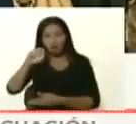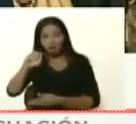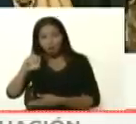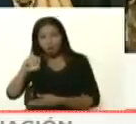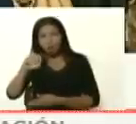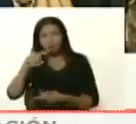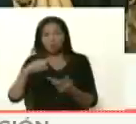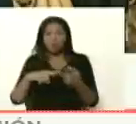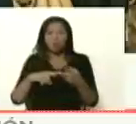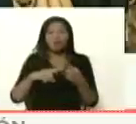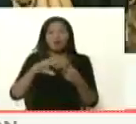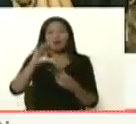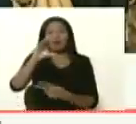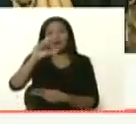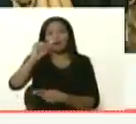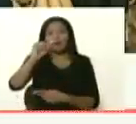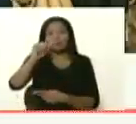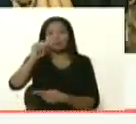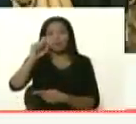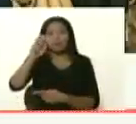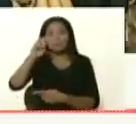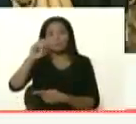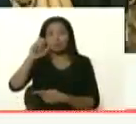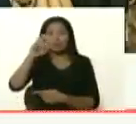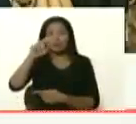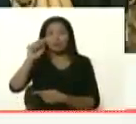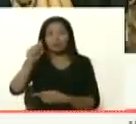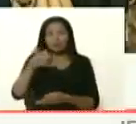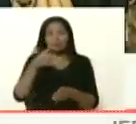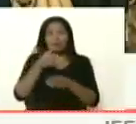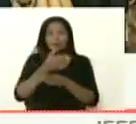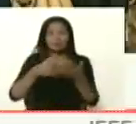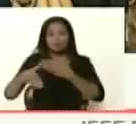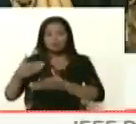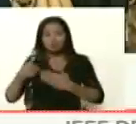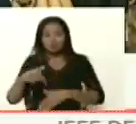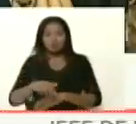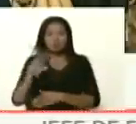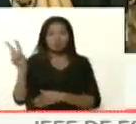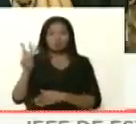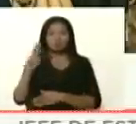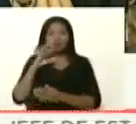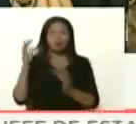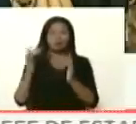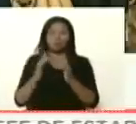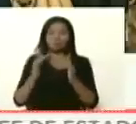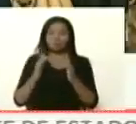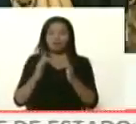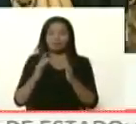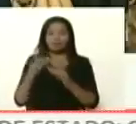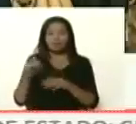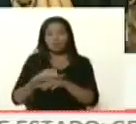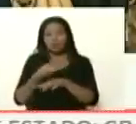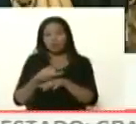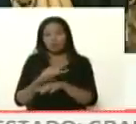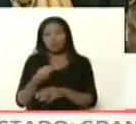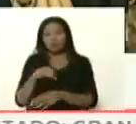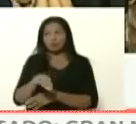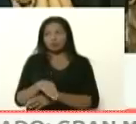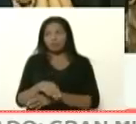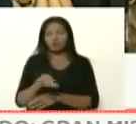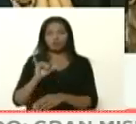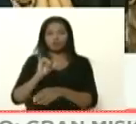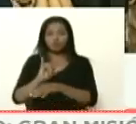irán a prestar servicio en importantes ciudades del país. Le doy el pase al gobernador del estado